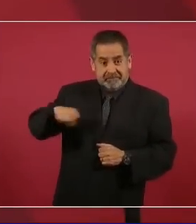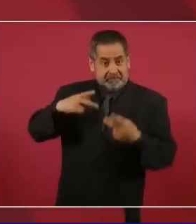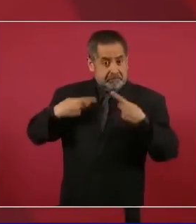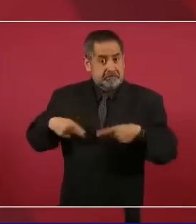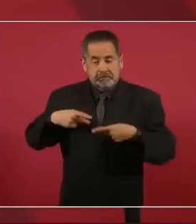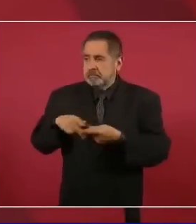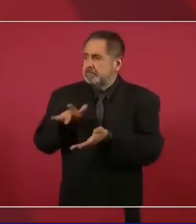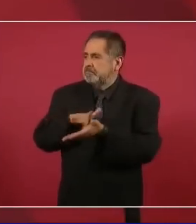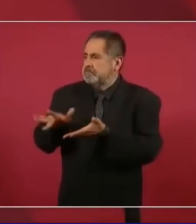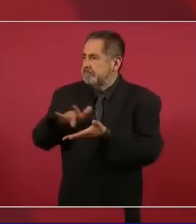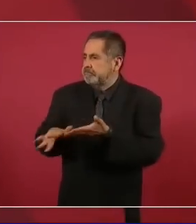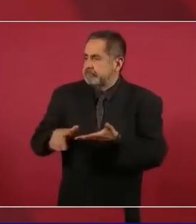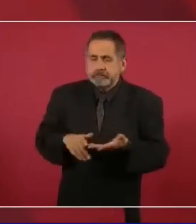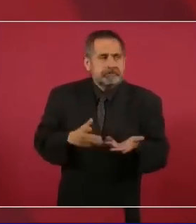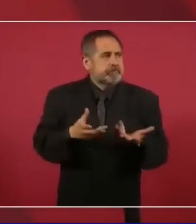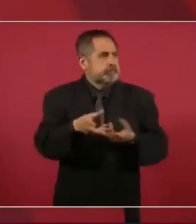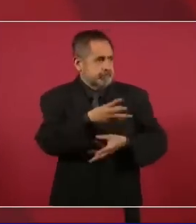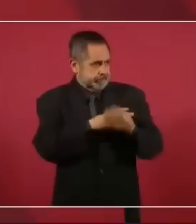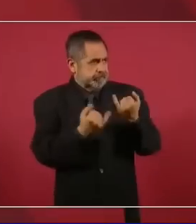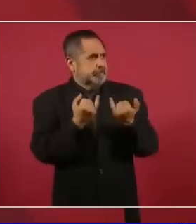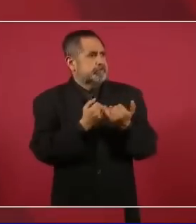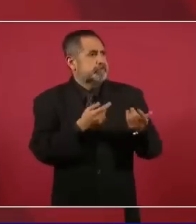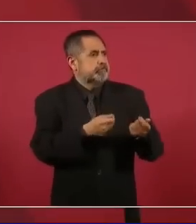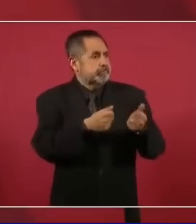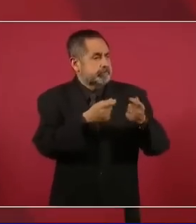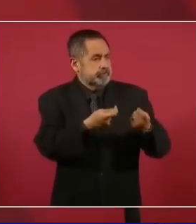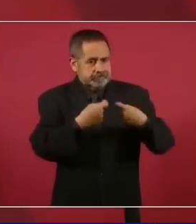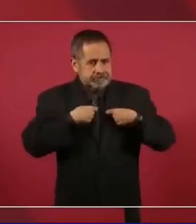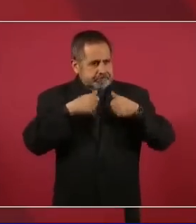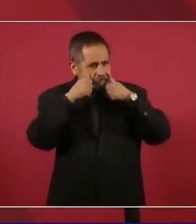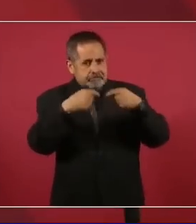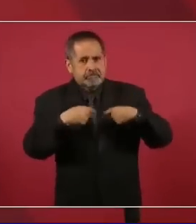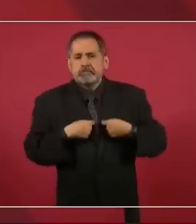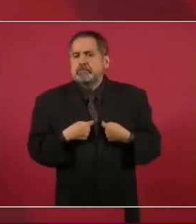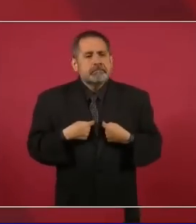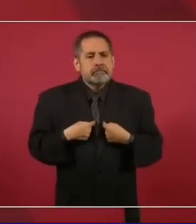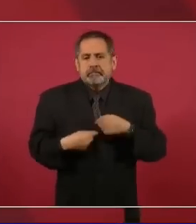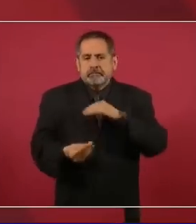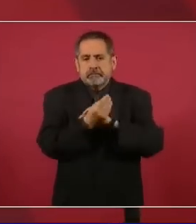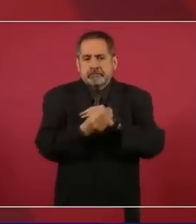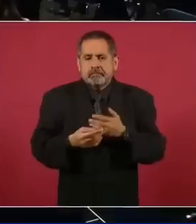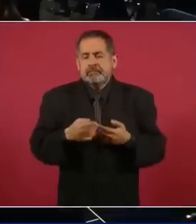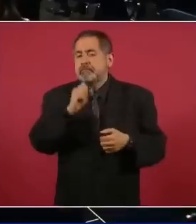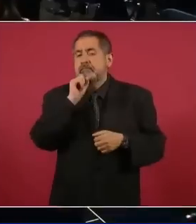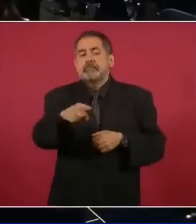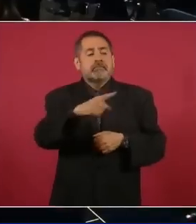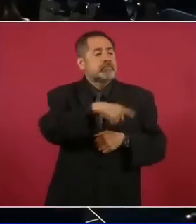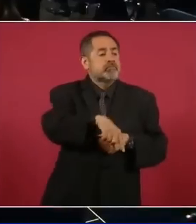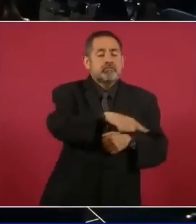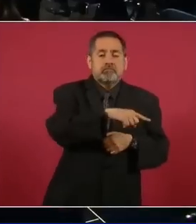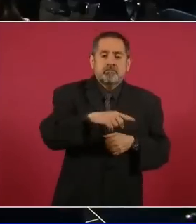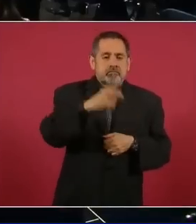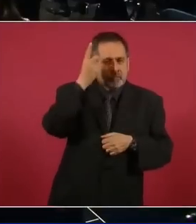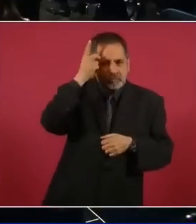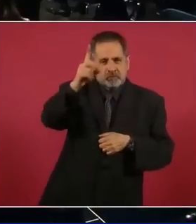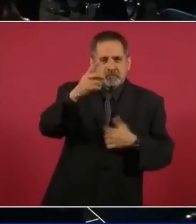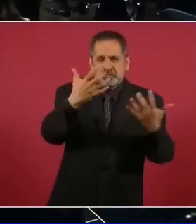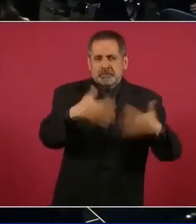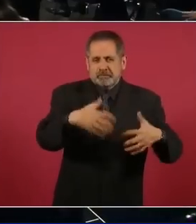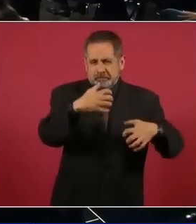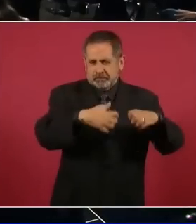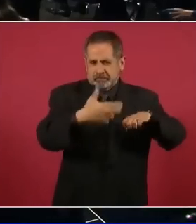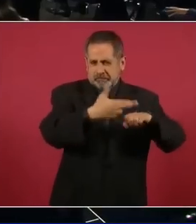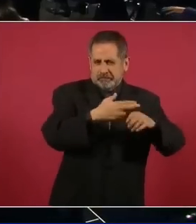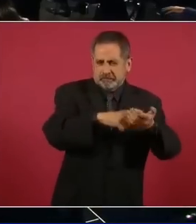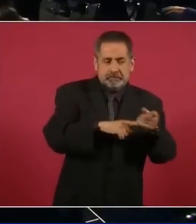porque los empresarios le ayudaron a Calderón en el